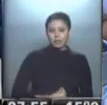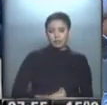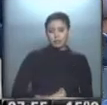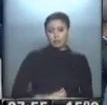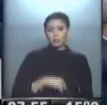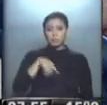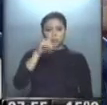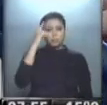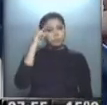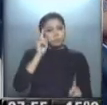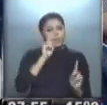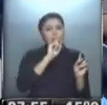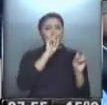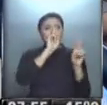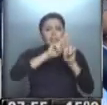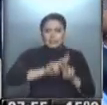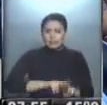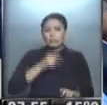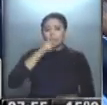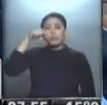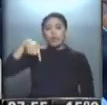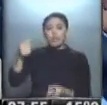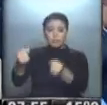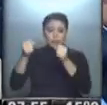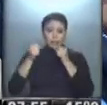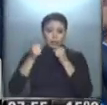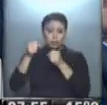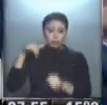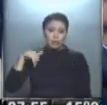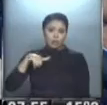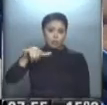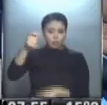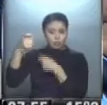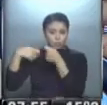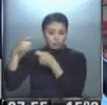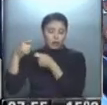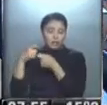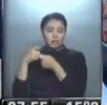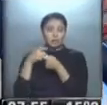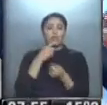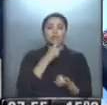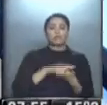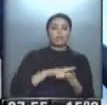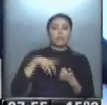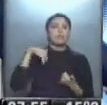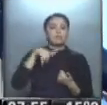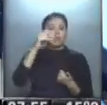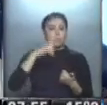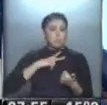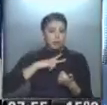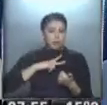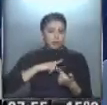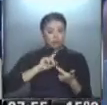tengan el mismo examen que hoy tienen los pilotos aerocomerciales. Tanto de vuelos privados